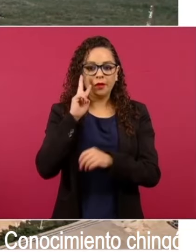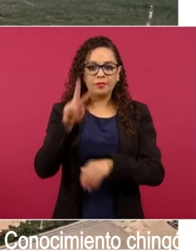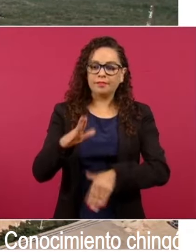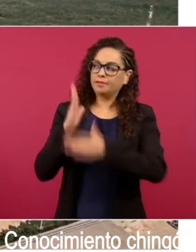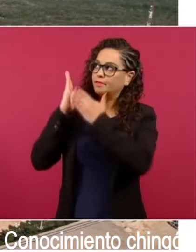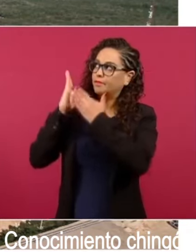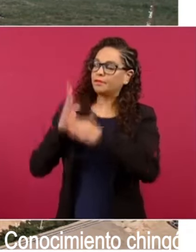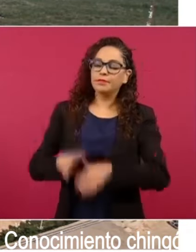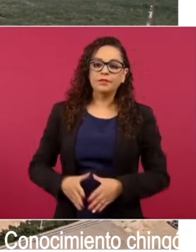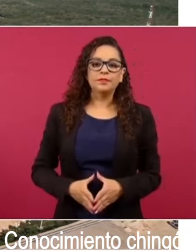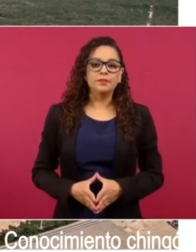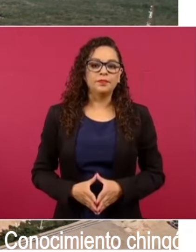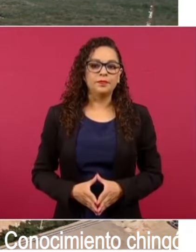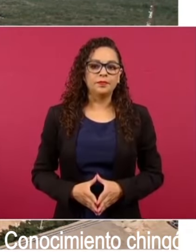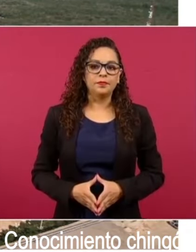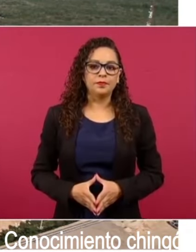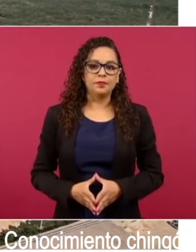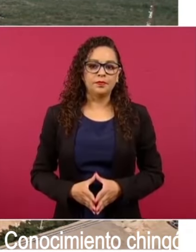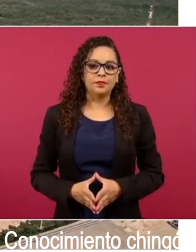nada más 9 que quedarán concluidos